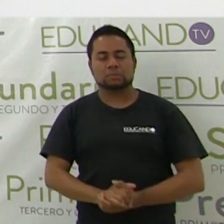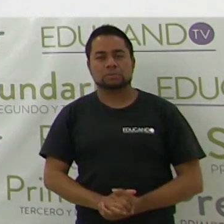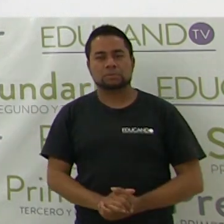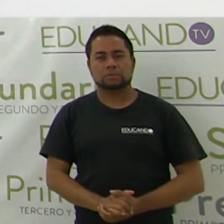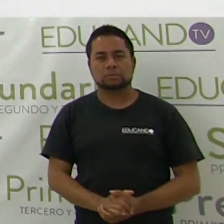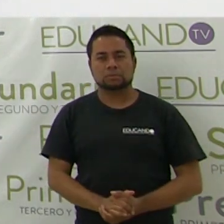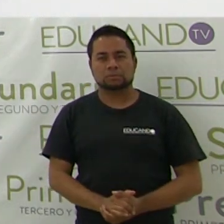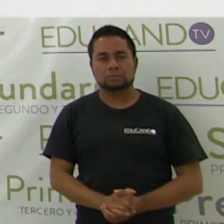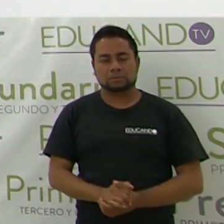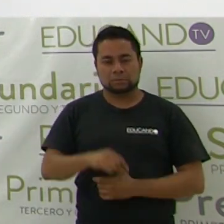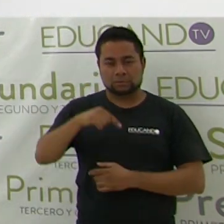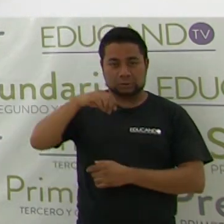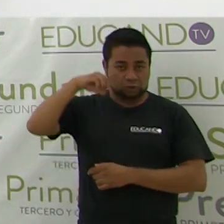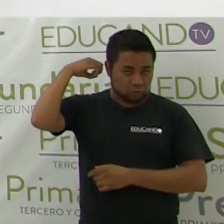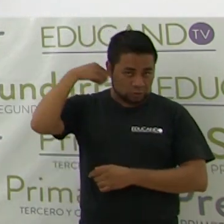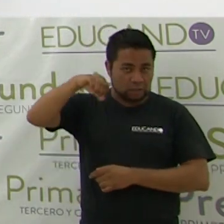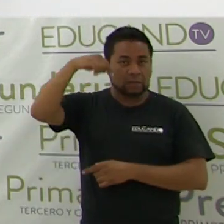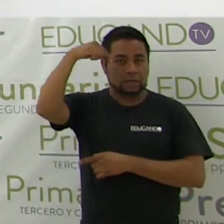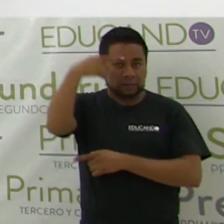En Oaxaca,